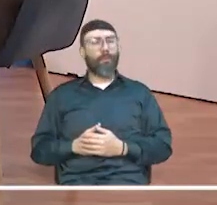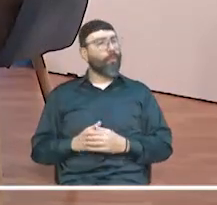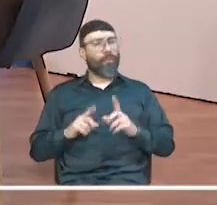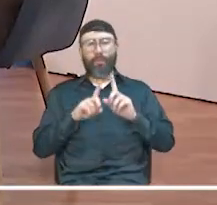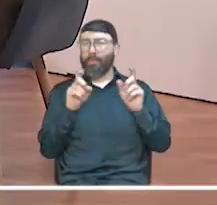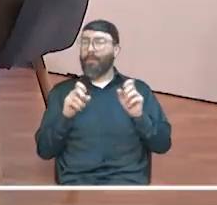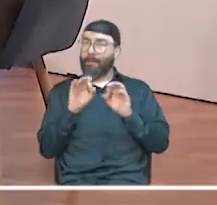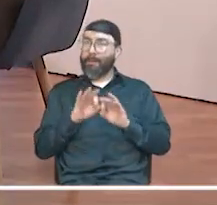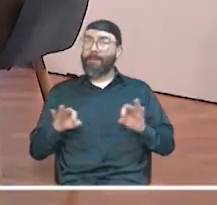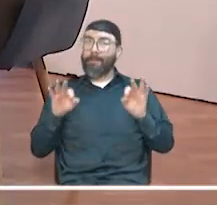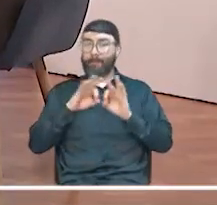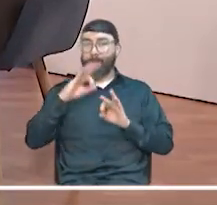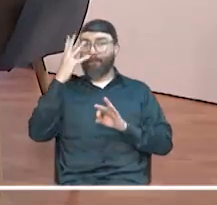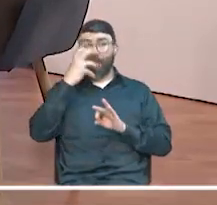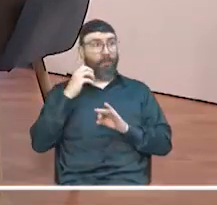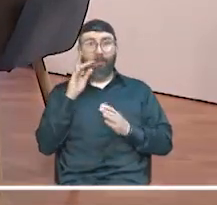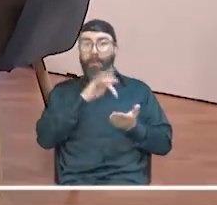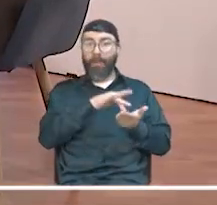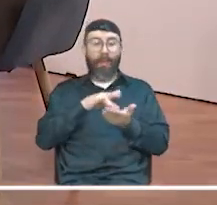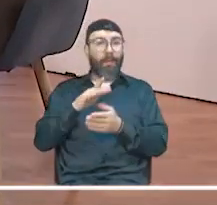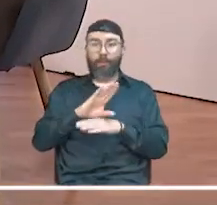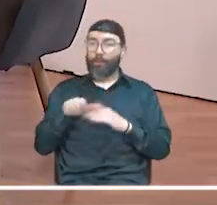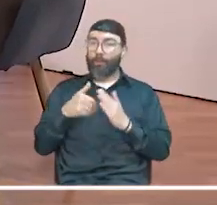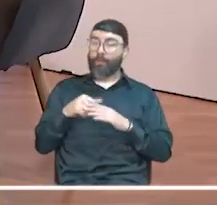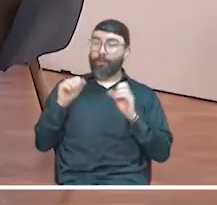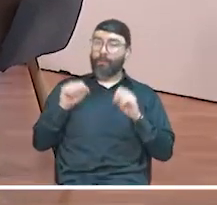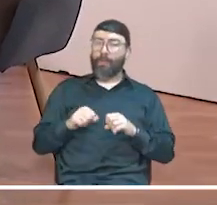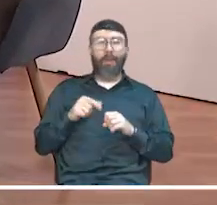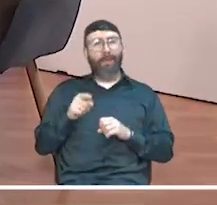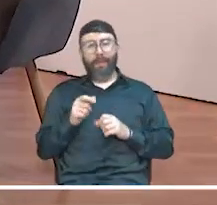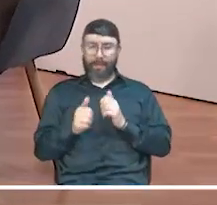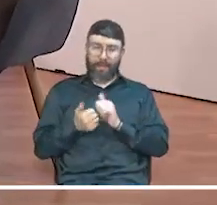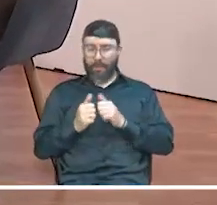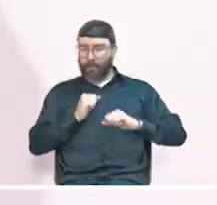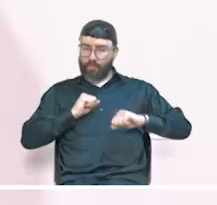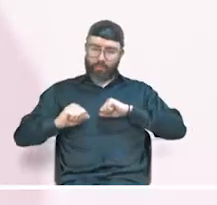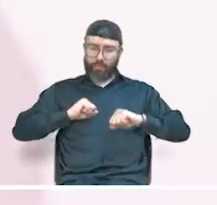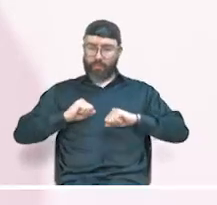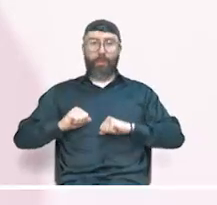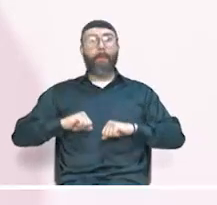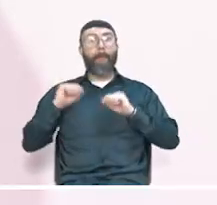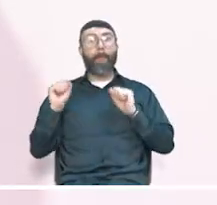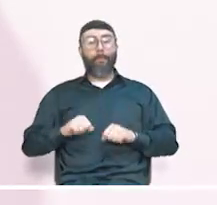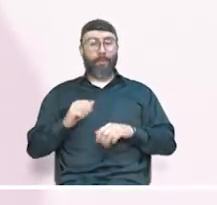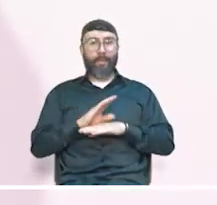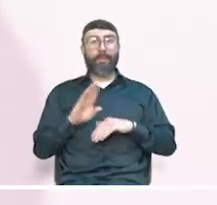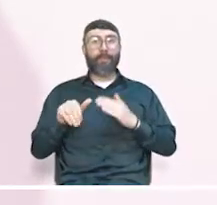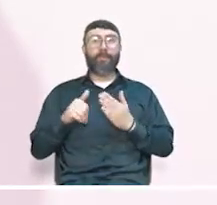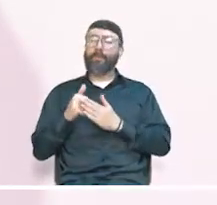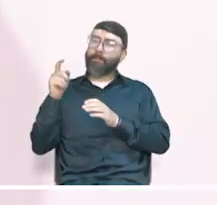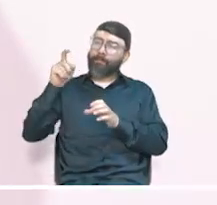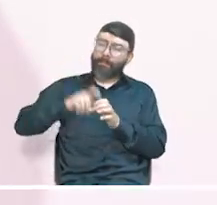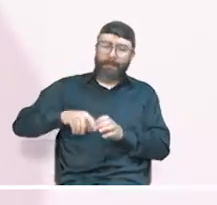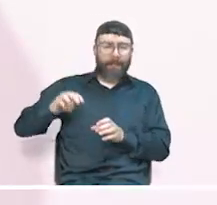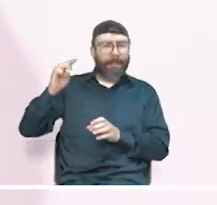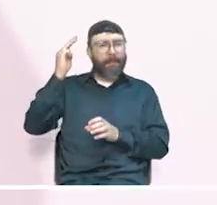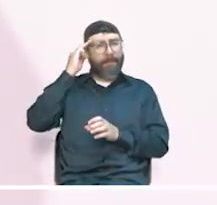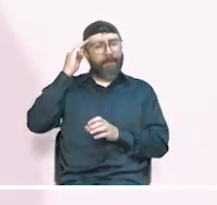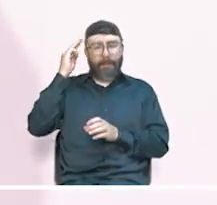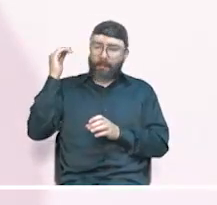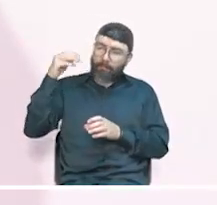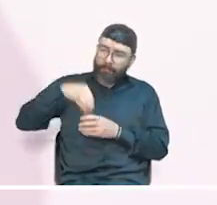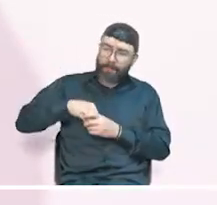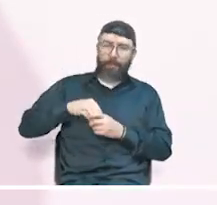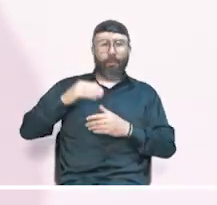y muy al alcance de todos, porque realmente hacer ejercicio está en la posibilidad de todos, es solamente meterlo en la mente, es meterlo en nuestro estado de